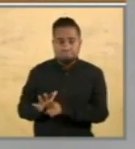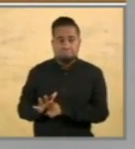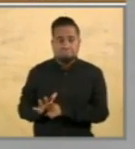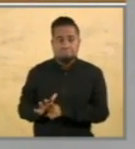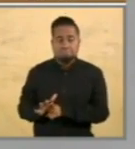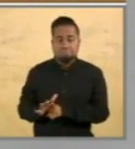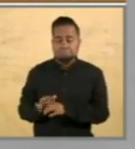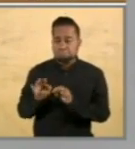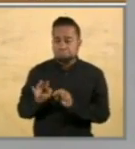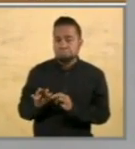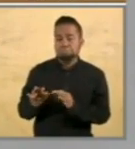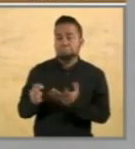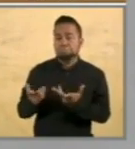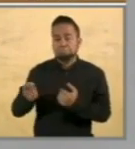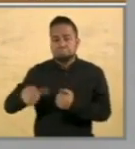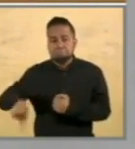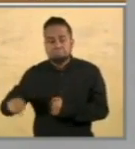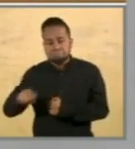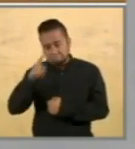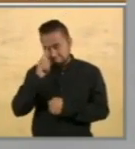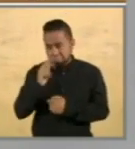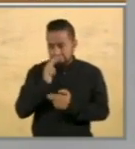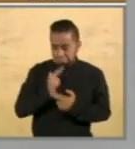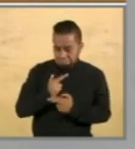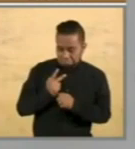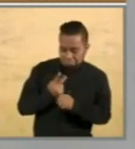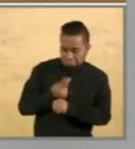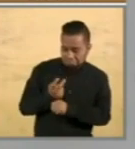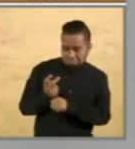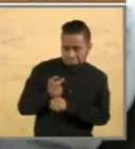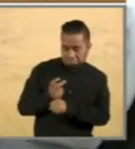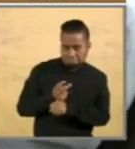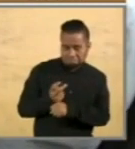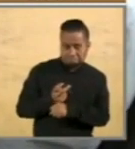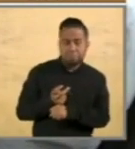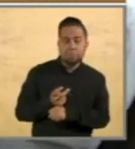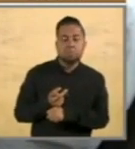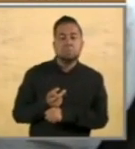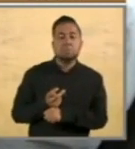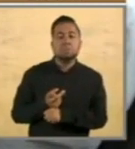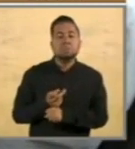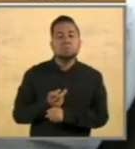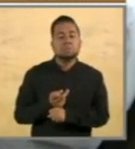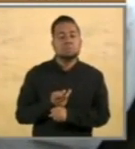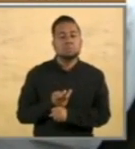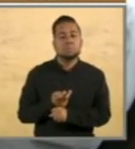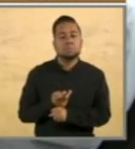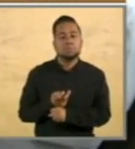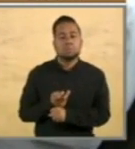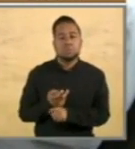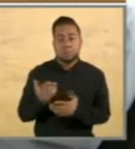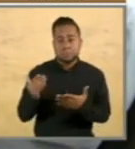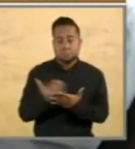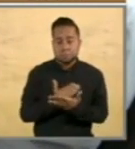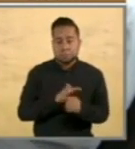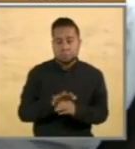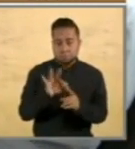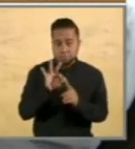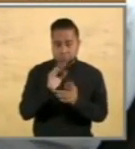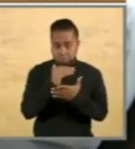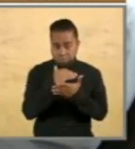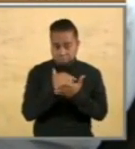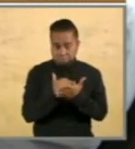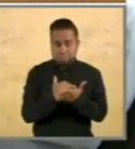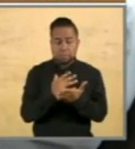la las acciones de resultados no de dichas investigaciones y Eh pues aparte de los puntos Pues